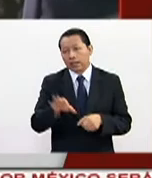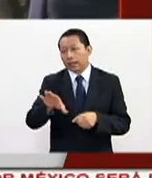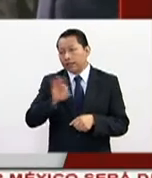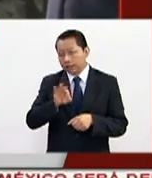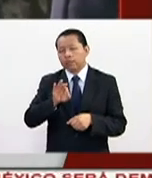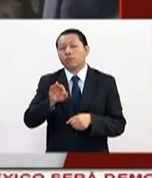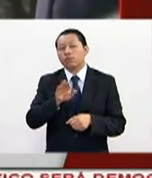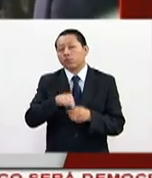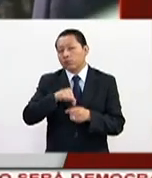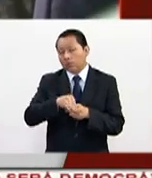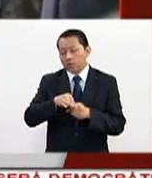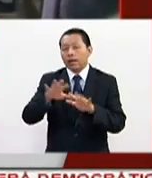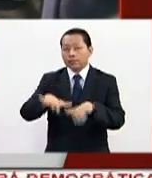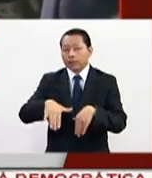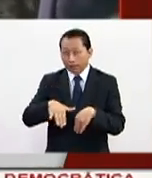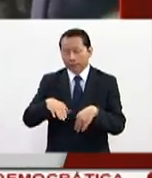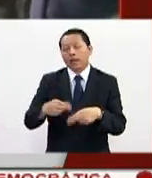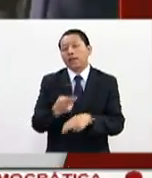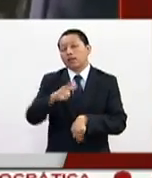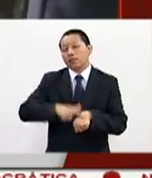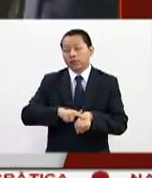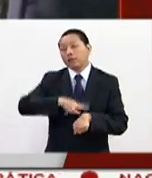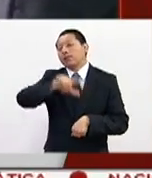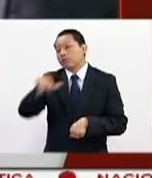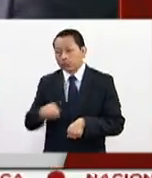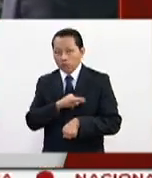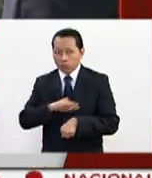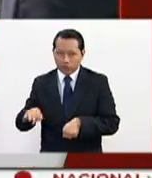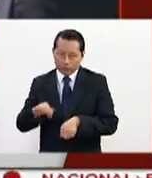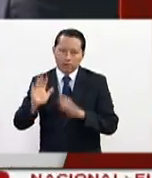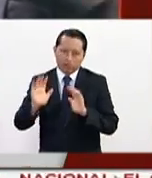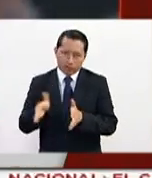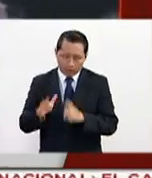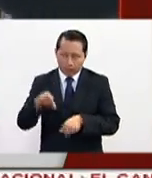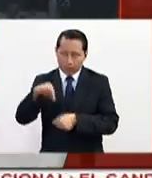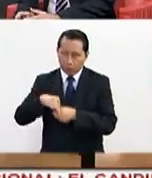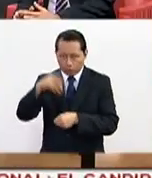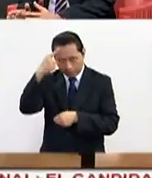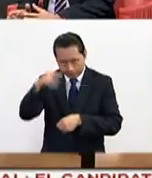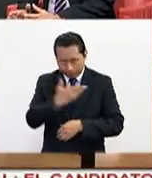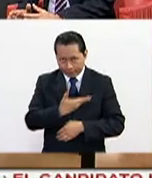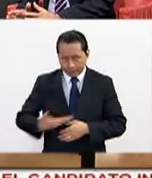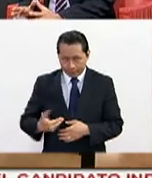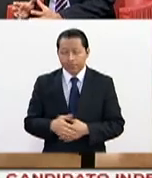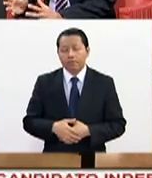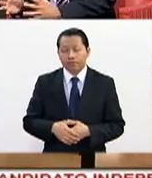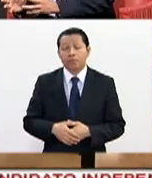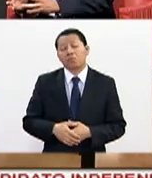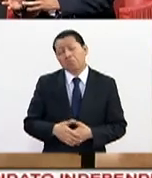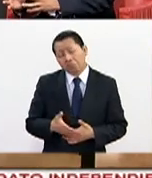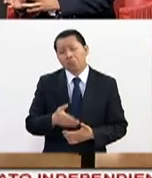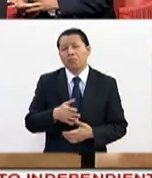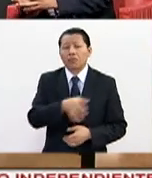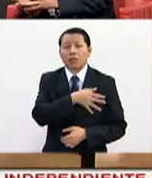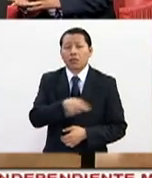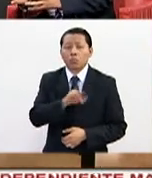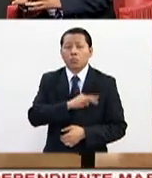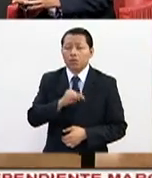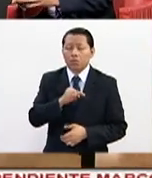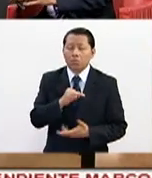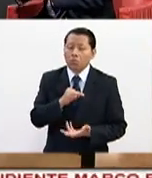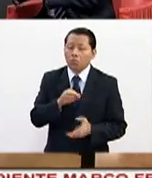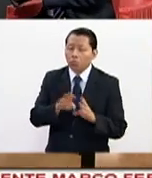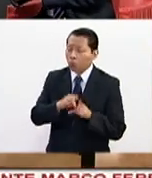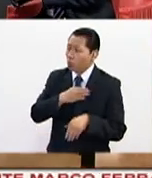y que a su vez elegirá al presidente del Consejo de Estado el próximo año. Creo que son en general buenas noticias, puesto que precisamente habla de